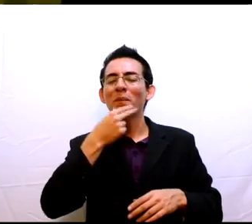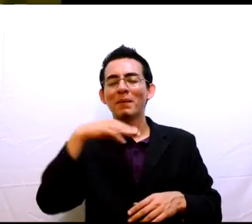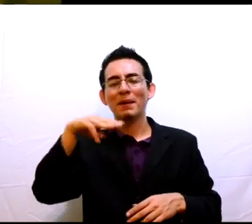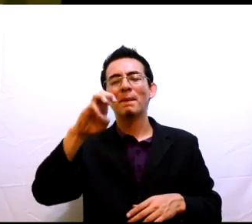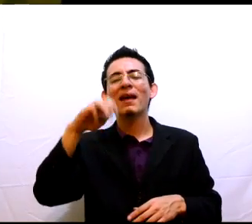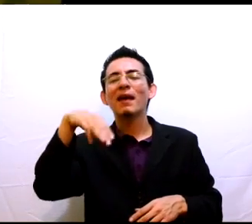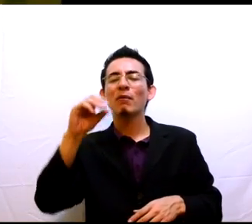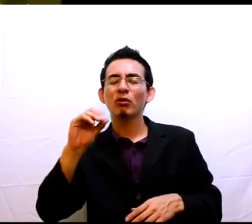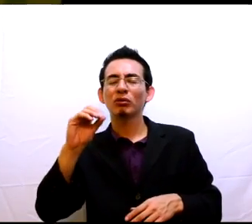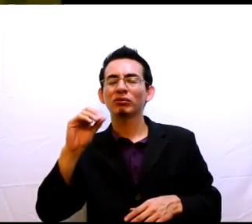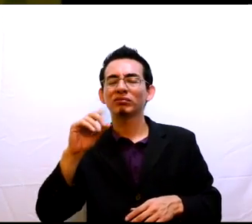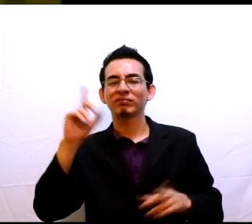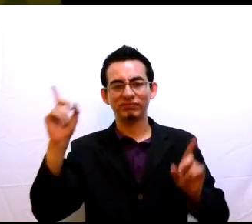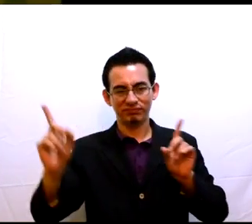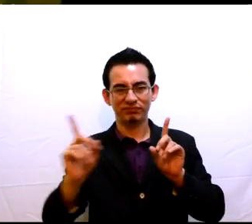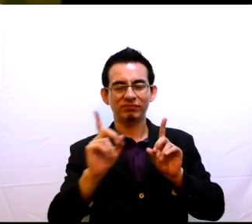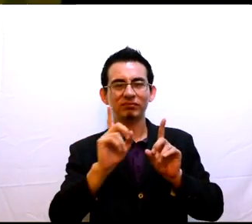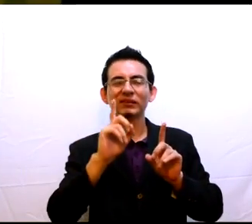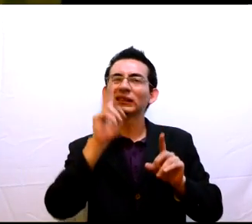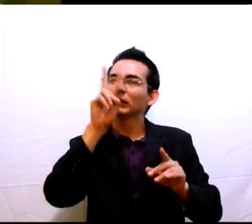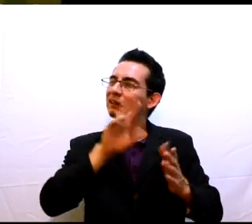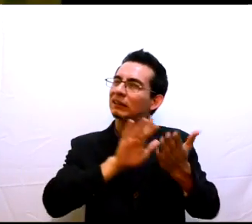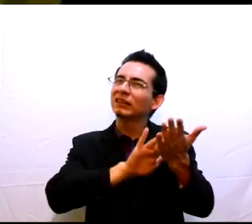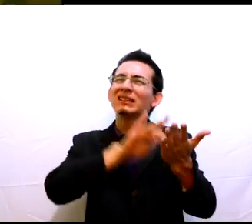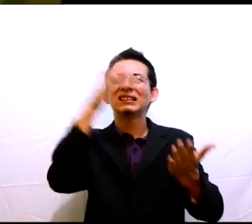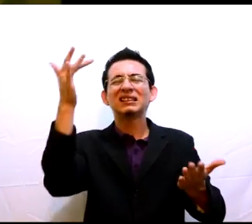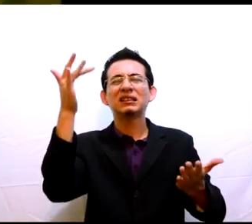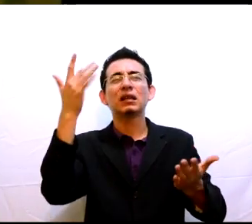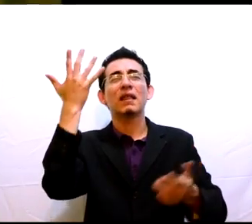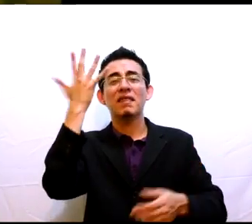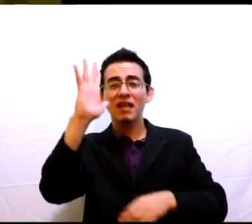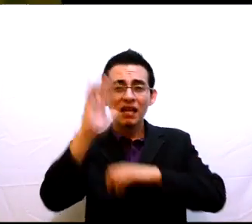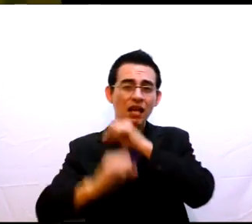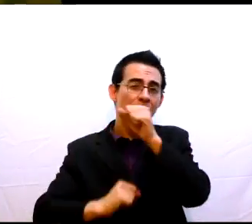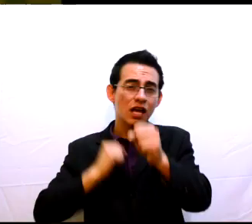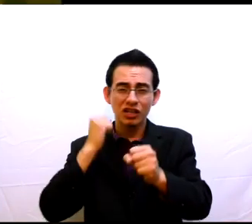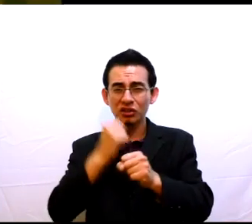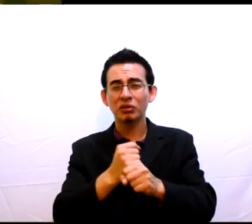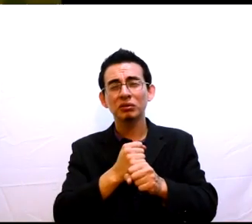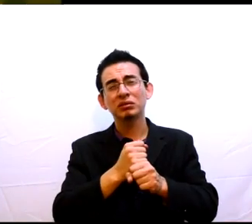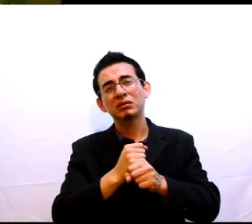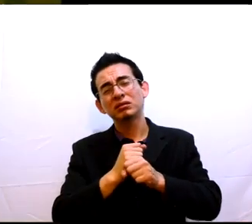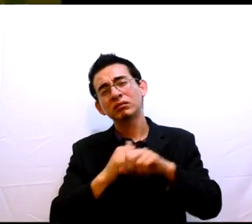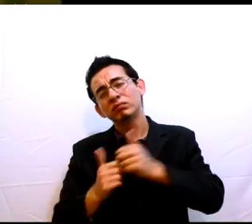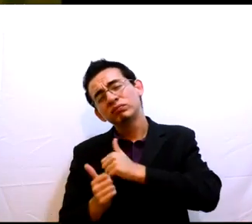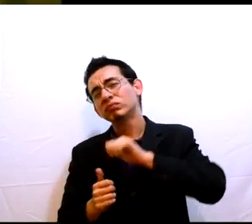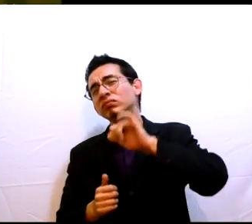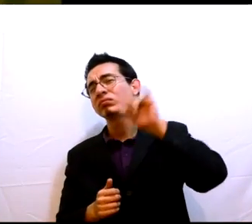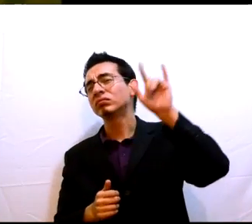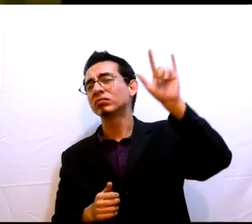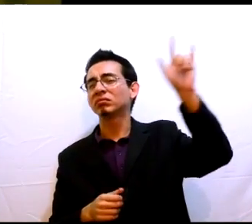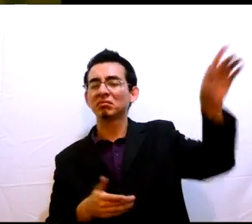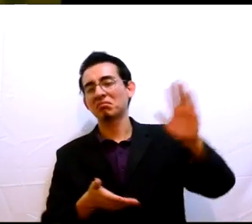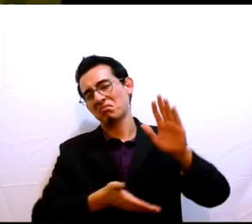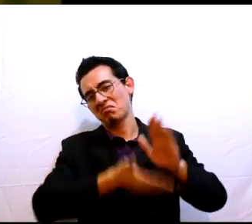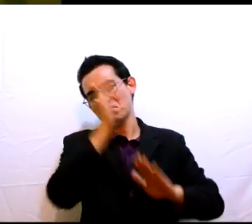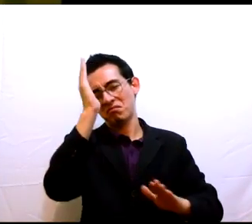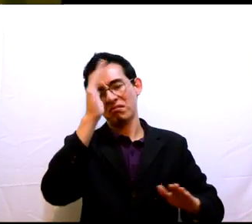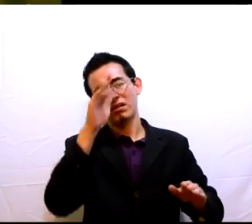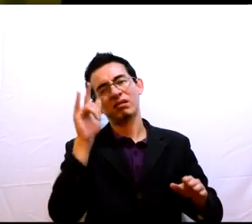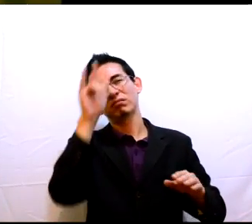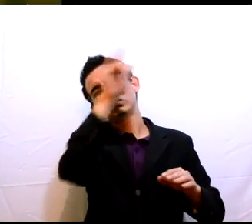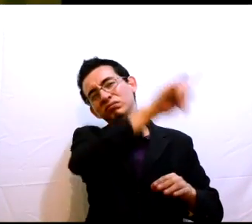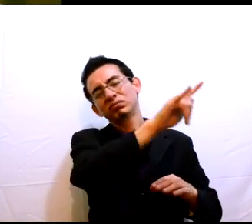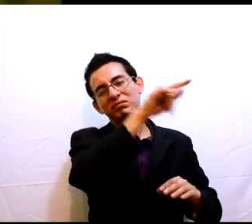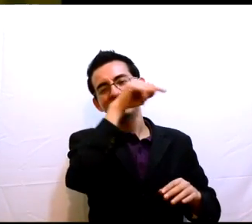quiero agradecerte que por diez años que estuviera ya esté bueno ahorita ya su iglesia los